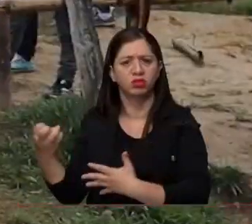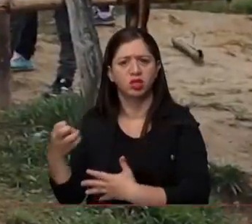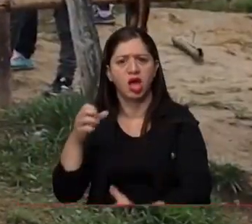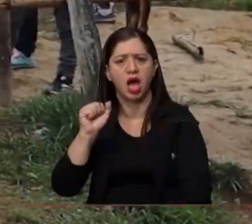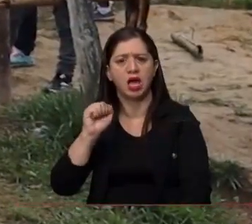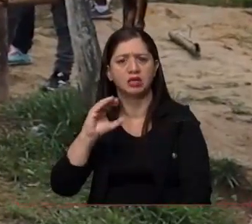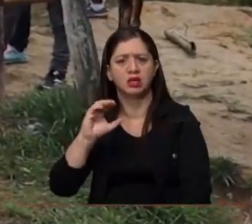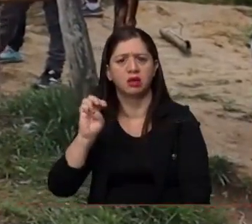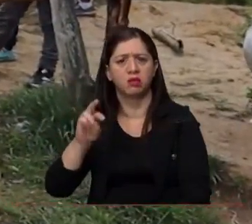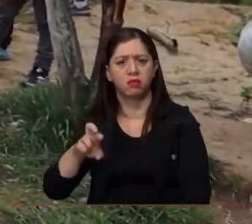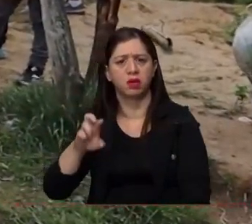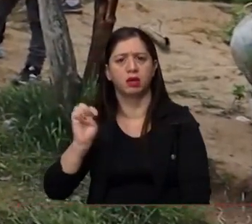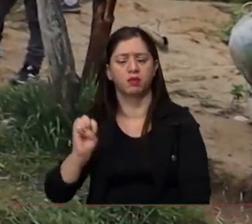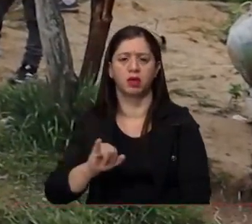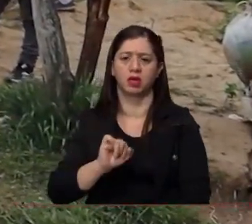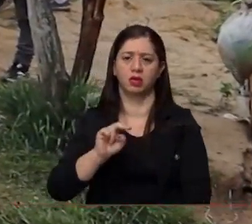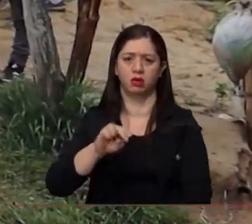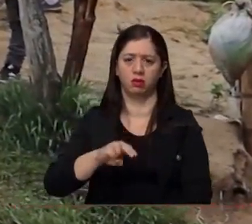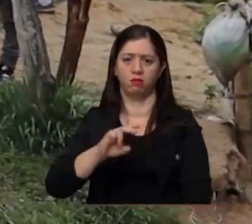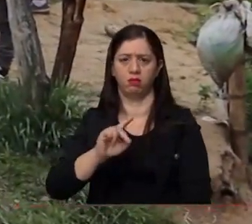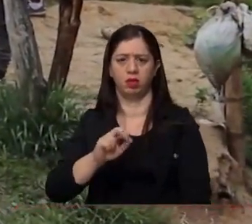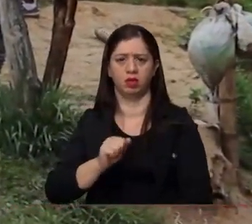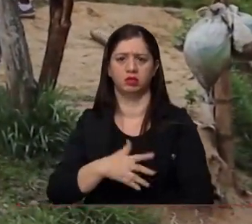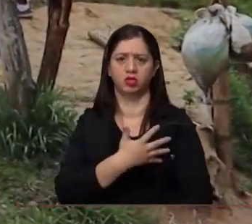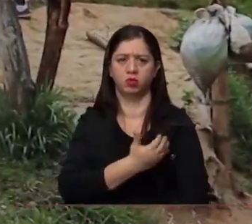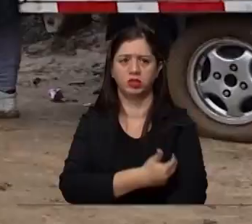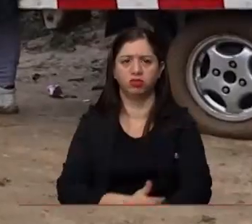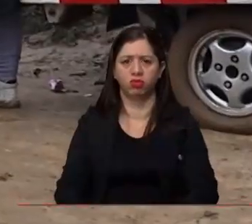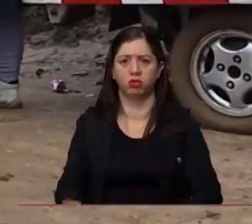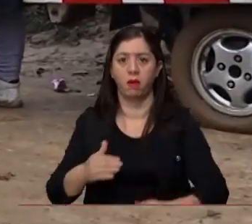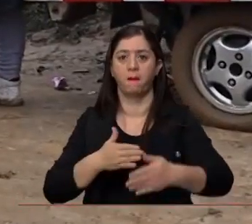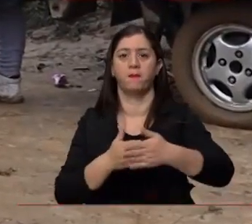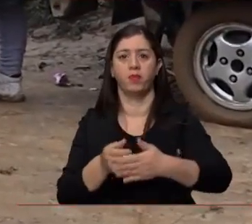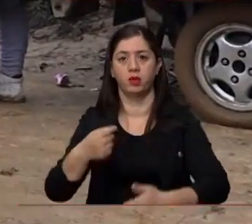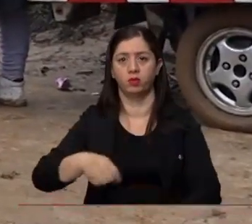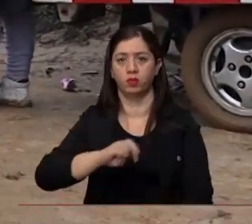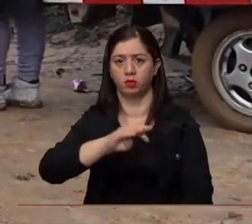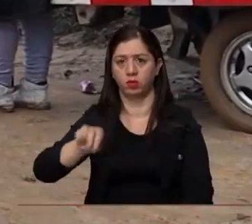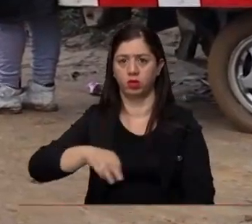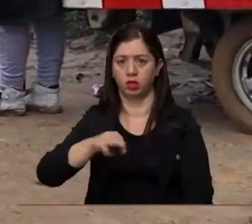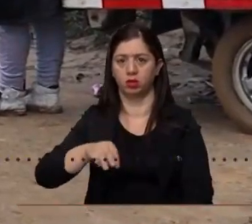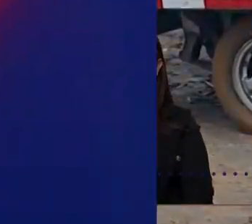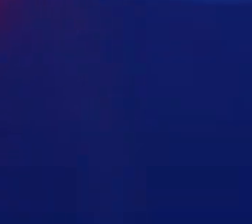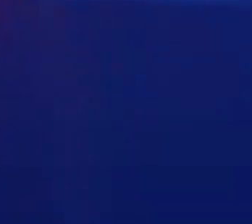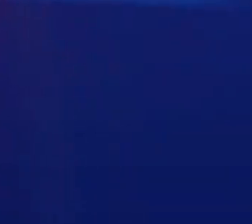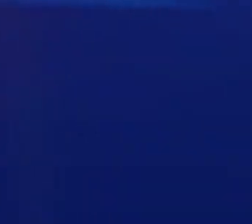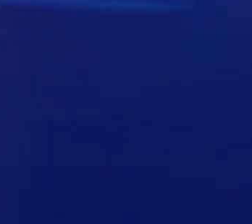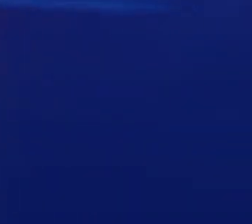el Invías con 3 millones de pesos. El bloqueo tendría lugar este miércoles 8 de marzo.